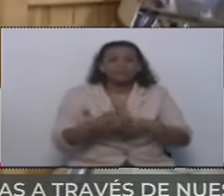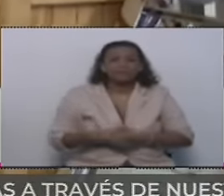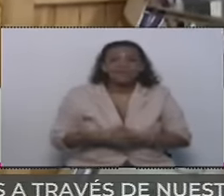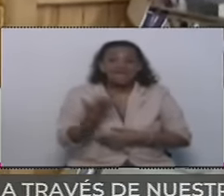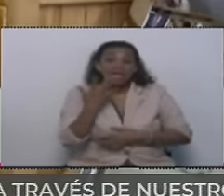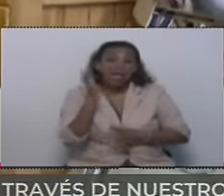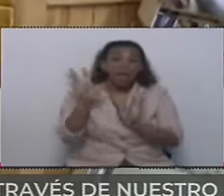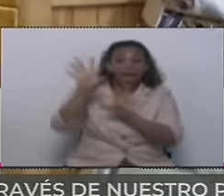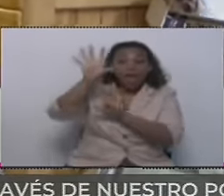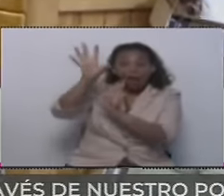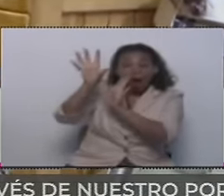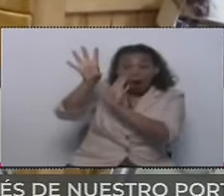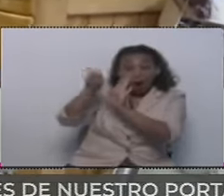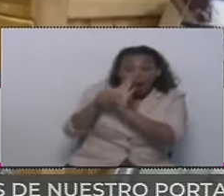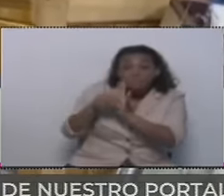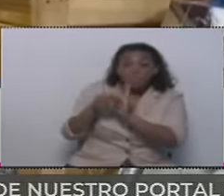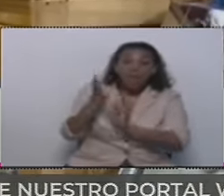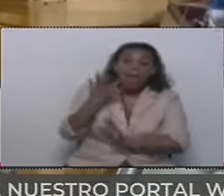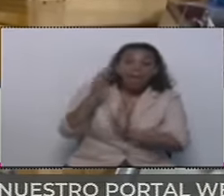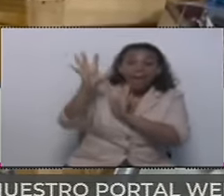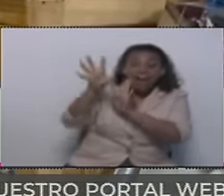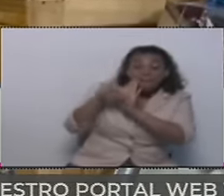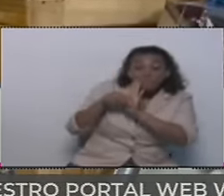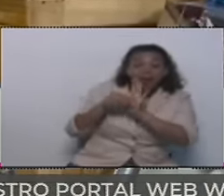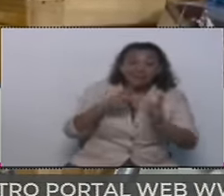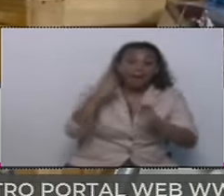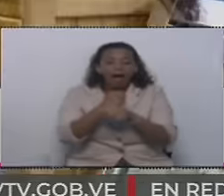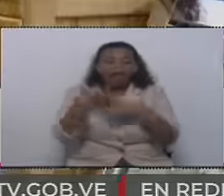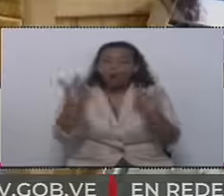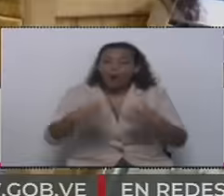el ejemplo de doña Carmen, que vine de Apure.